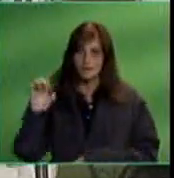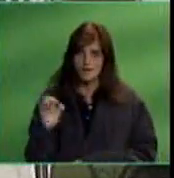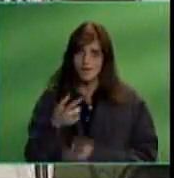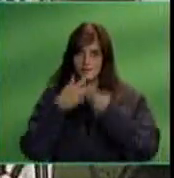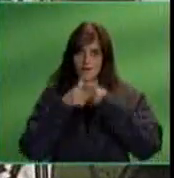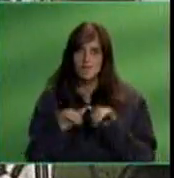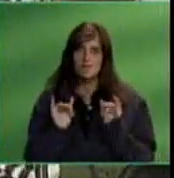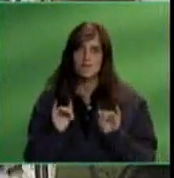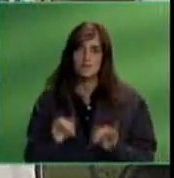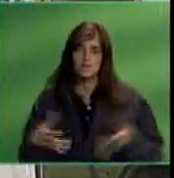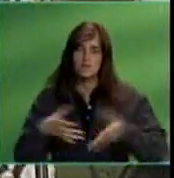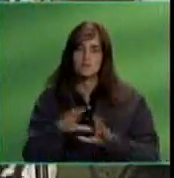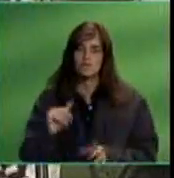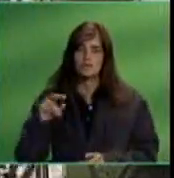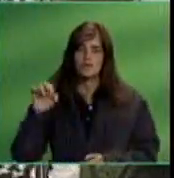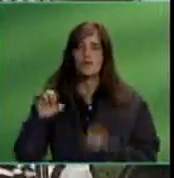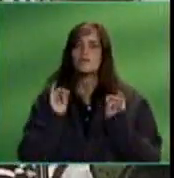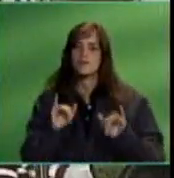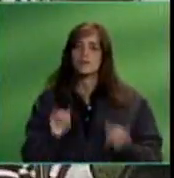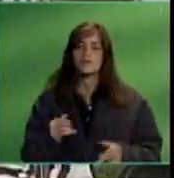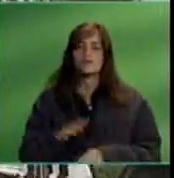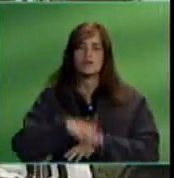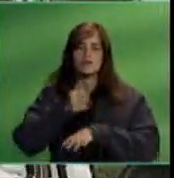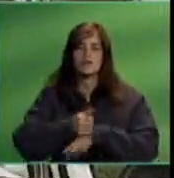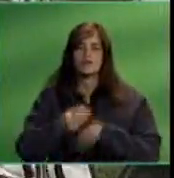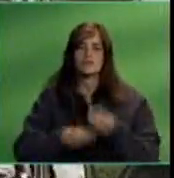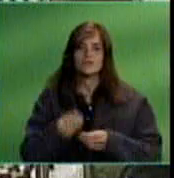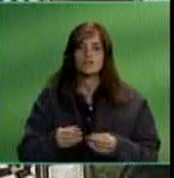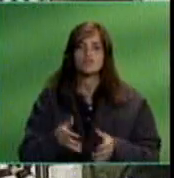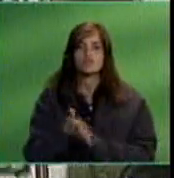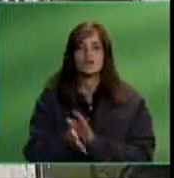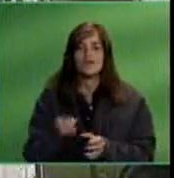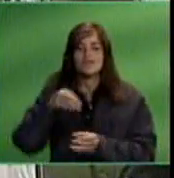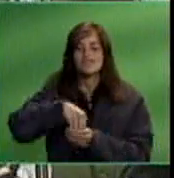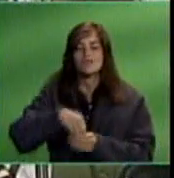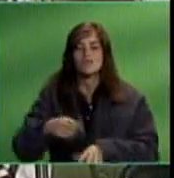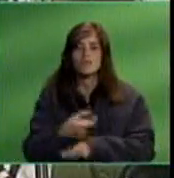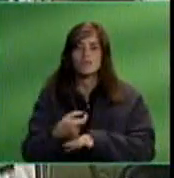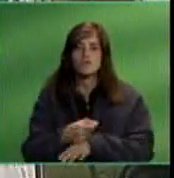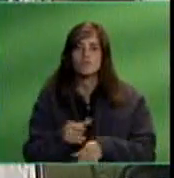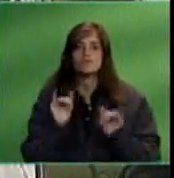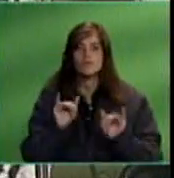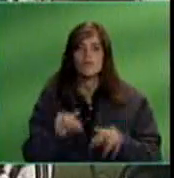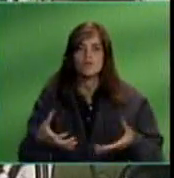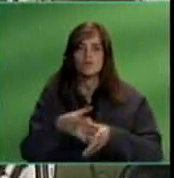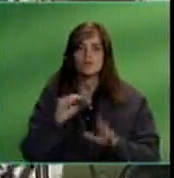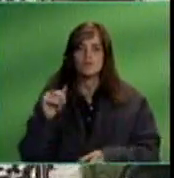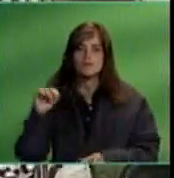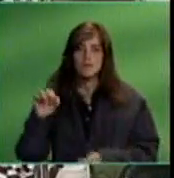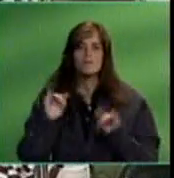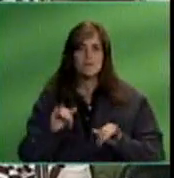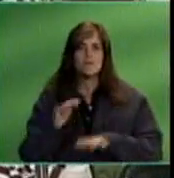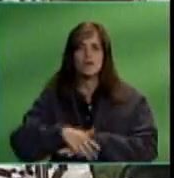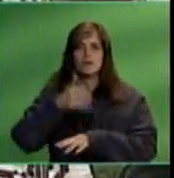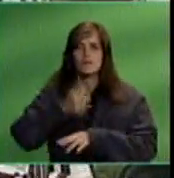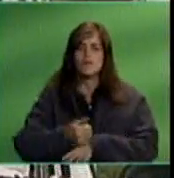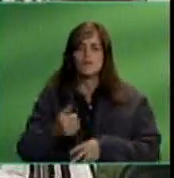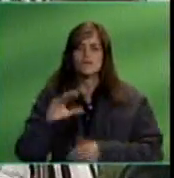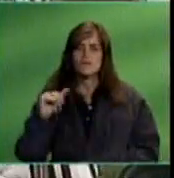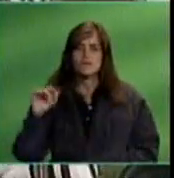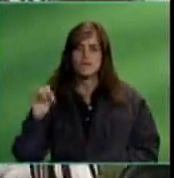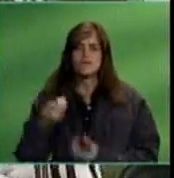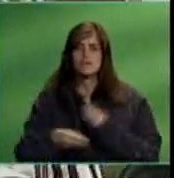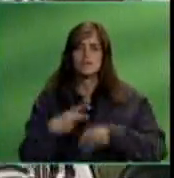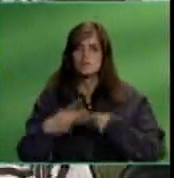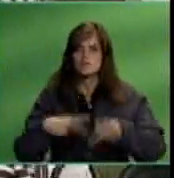del mismo órgano electoral de los mismos rectores que hicieron tus interna del mismo órgano electoral de los mismos rectores que llevar al